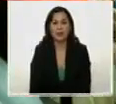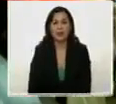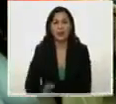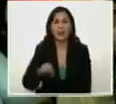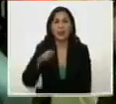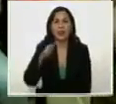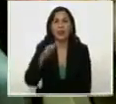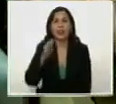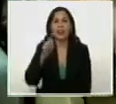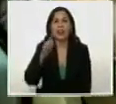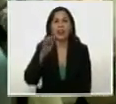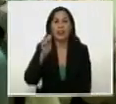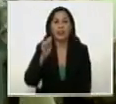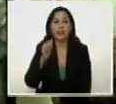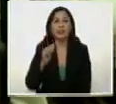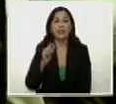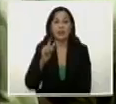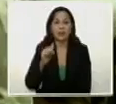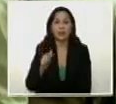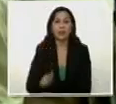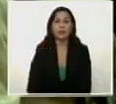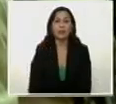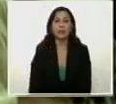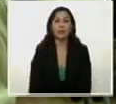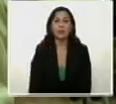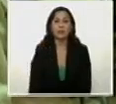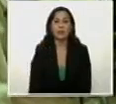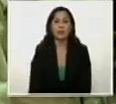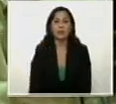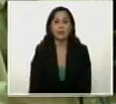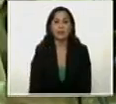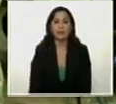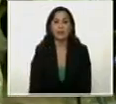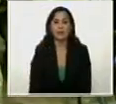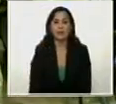Natalia Rondón está aquí presente, de los Rondones de Urica.